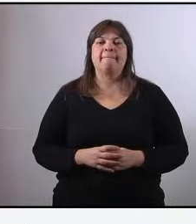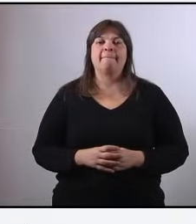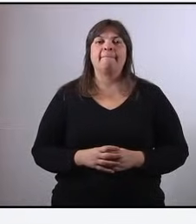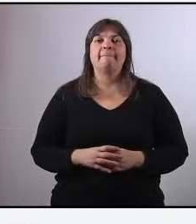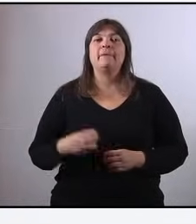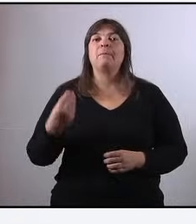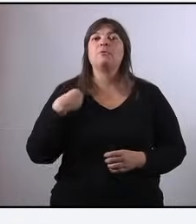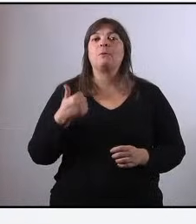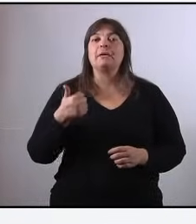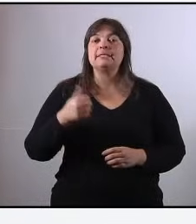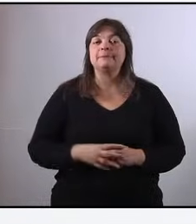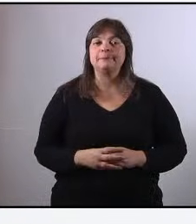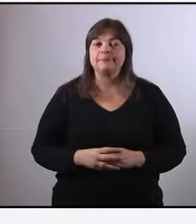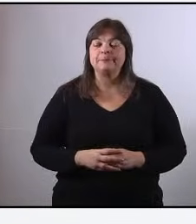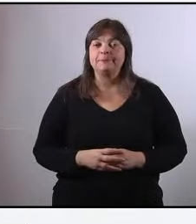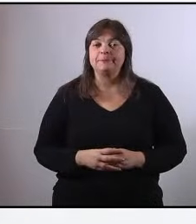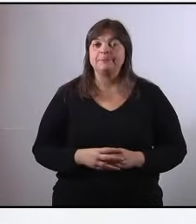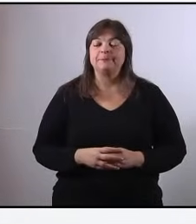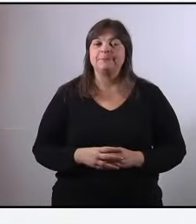¿Alguna otra cuestión?